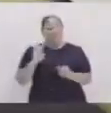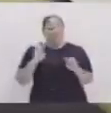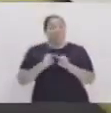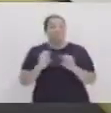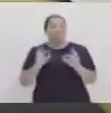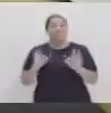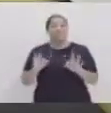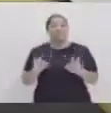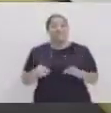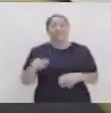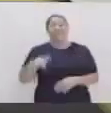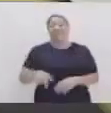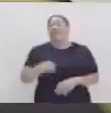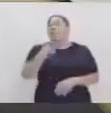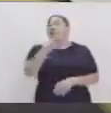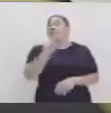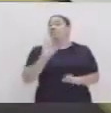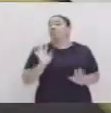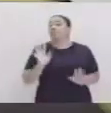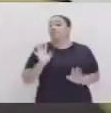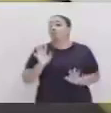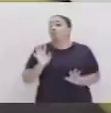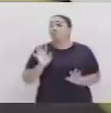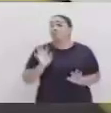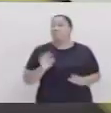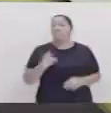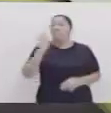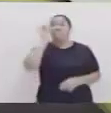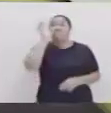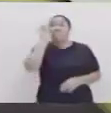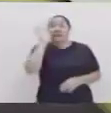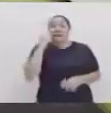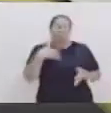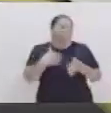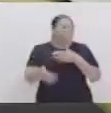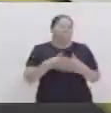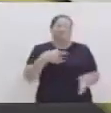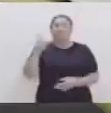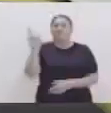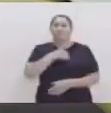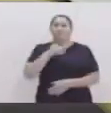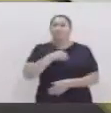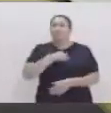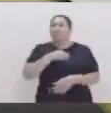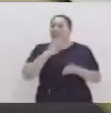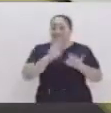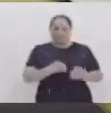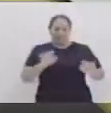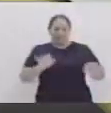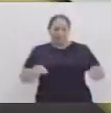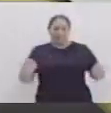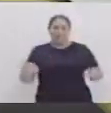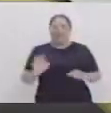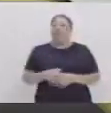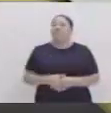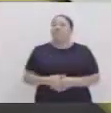Perfecto. Ahora tú vas a tocar solo teclas blancas, cualquier cosa. Y cuando tú quieras, incluyes el elemento glissando.